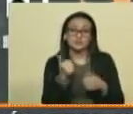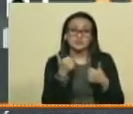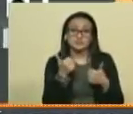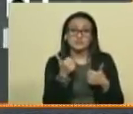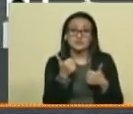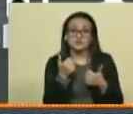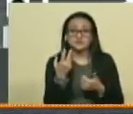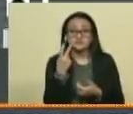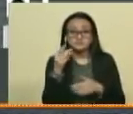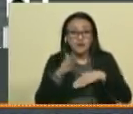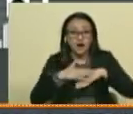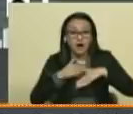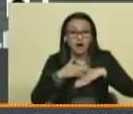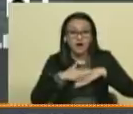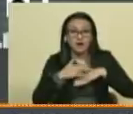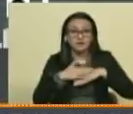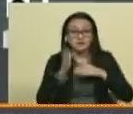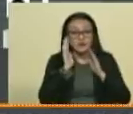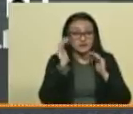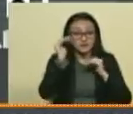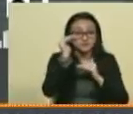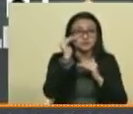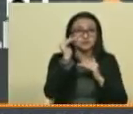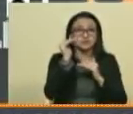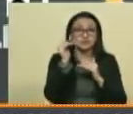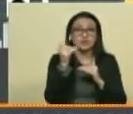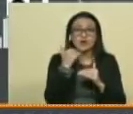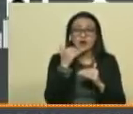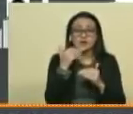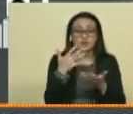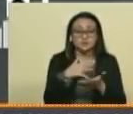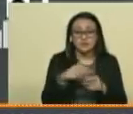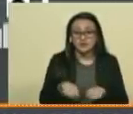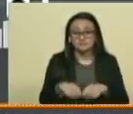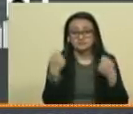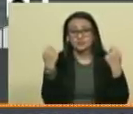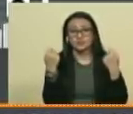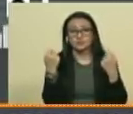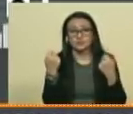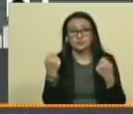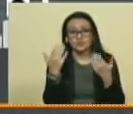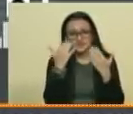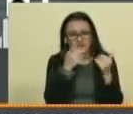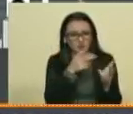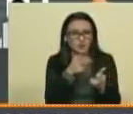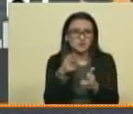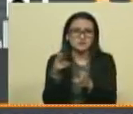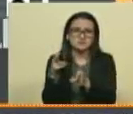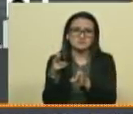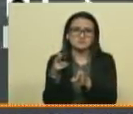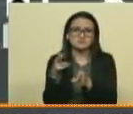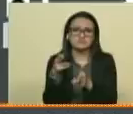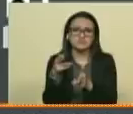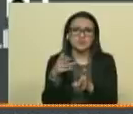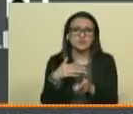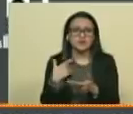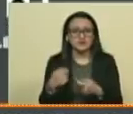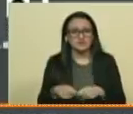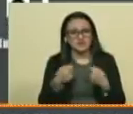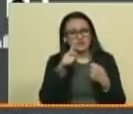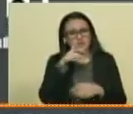para alertarnos y para estar atentos a esos intentos irresponsables de terrorismo, de quererle llevar al